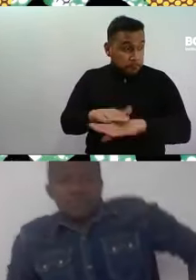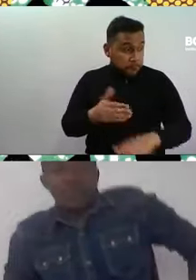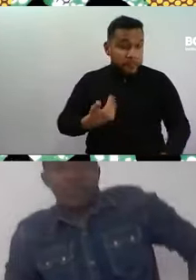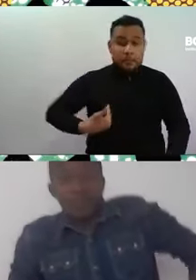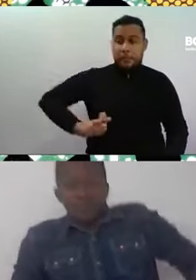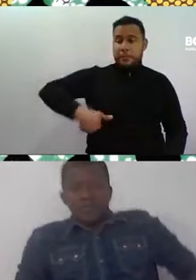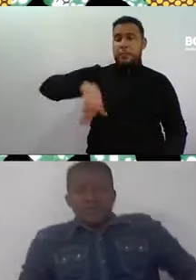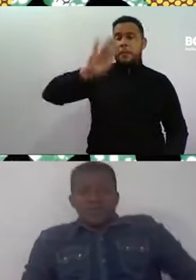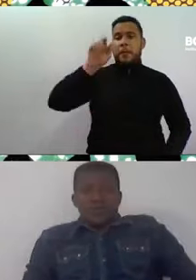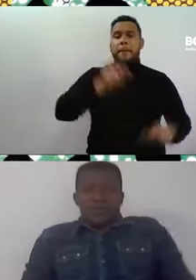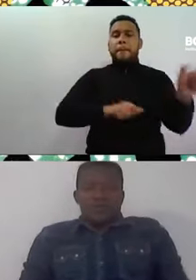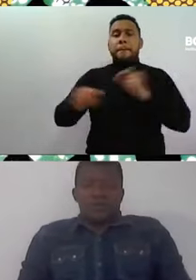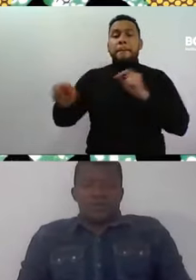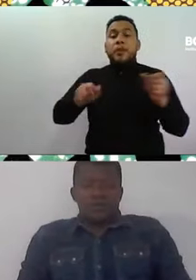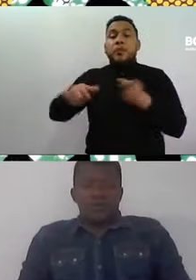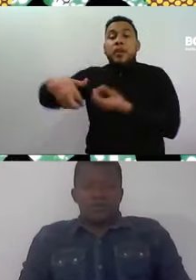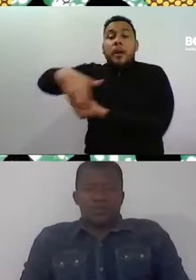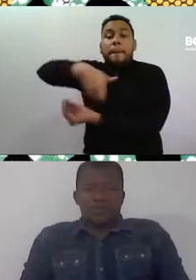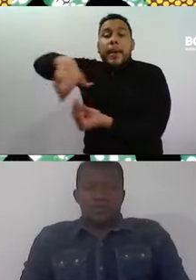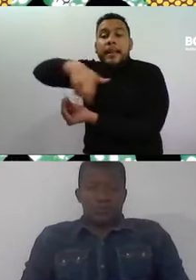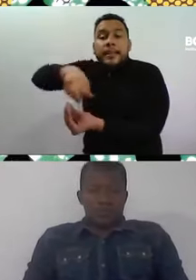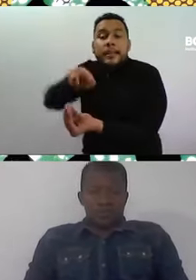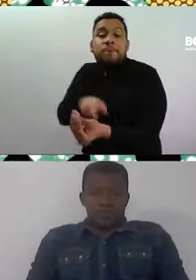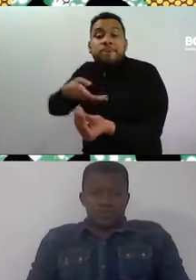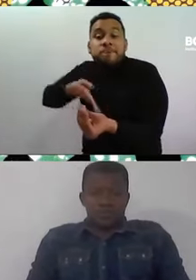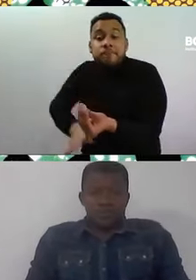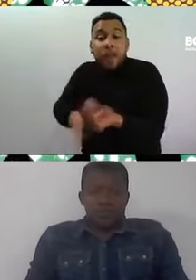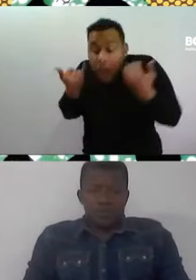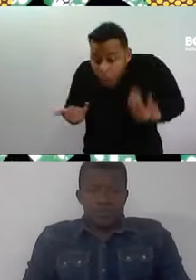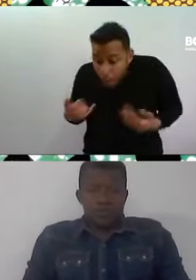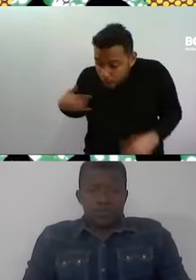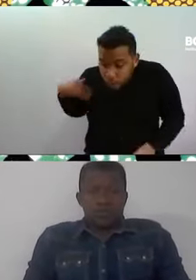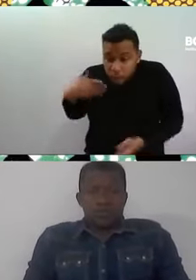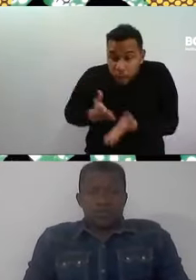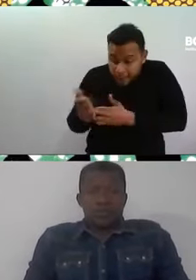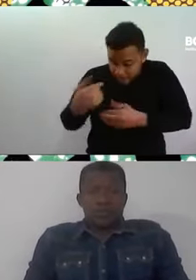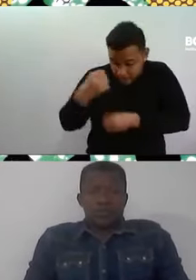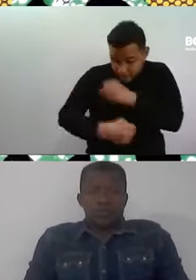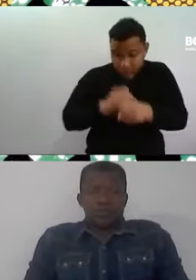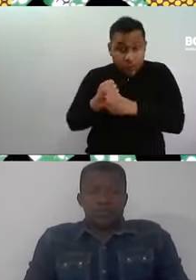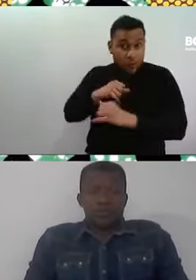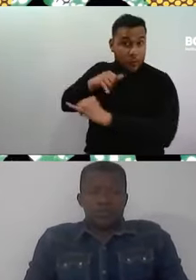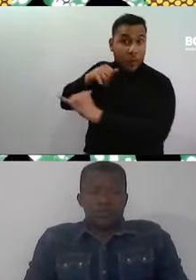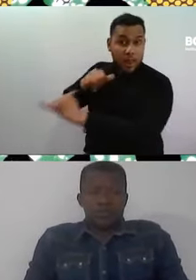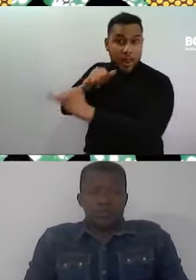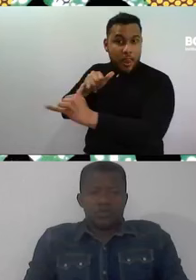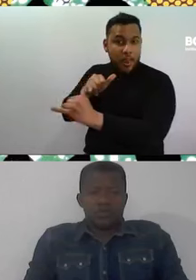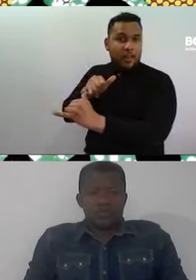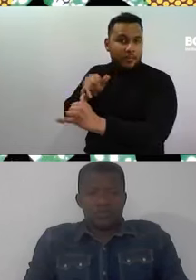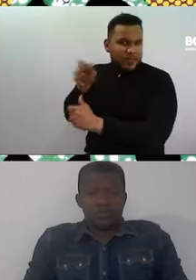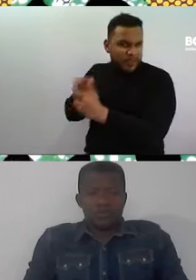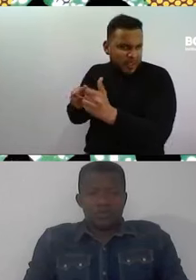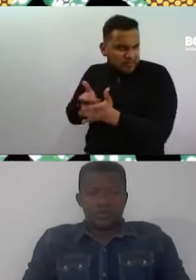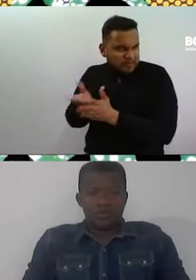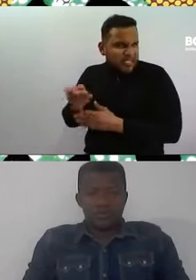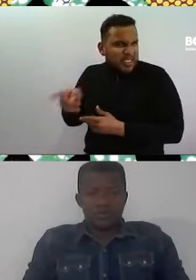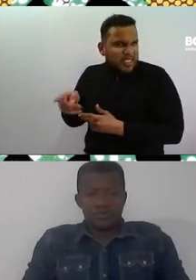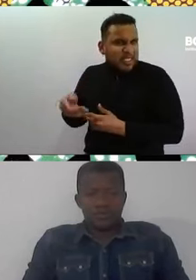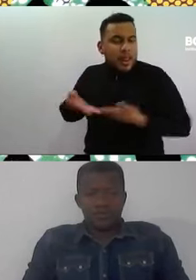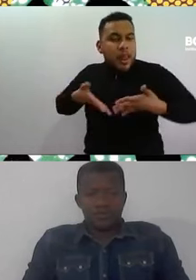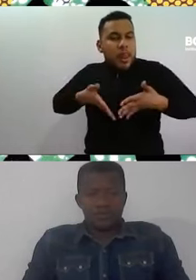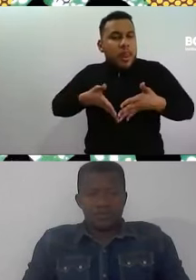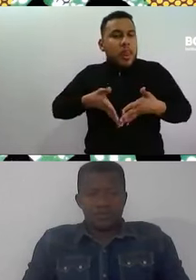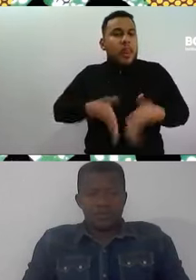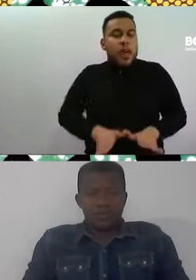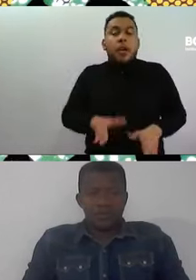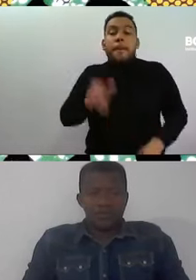de palenqueros que a esta edad tienen, la edad que tengo, fuimos nacidos con una